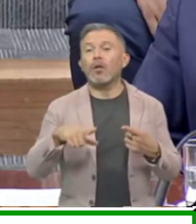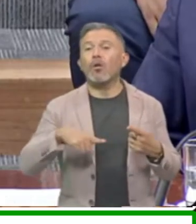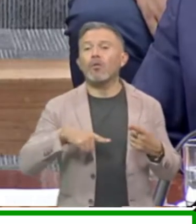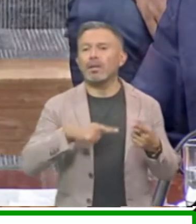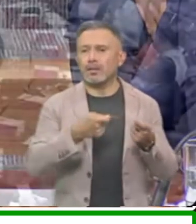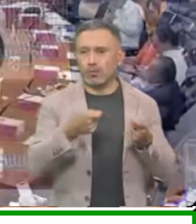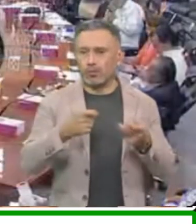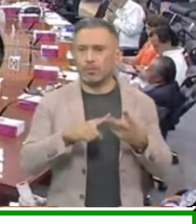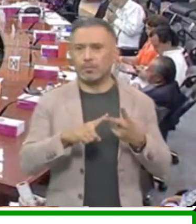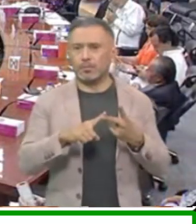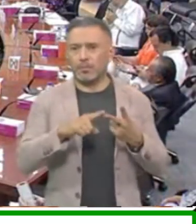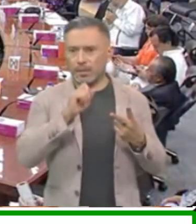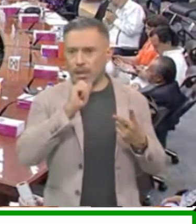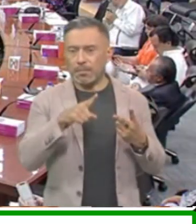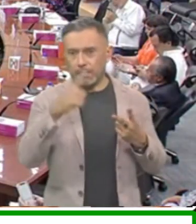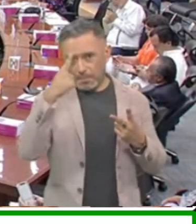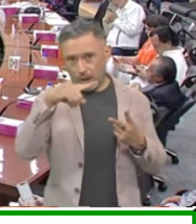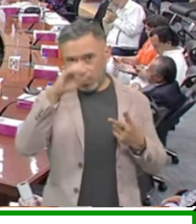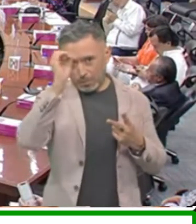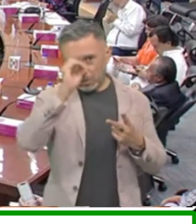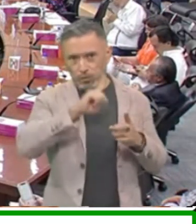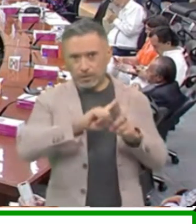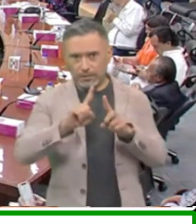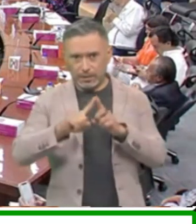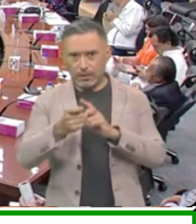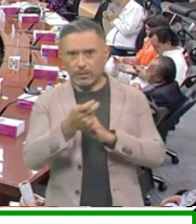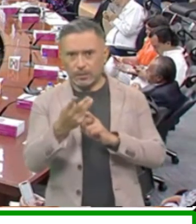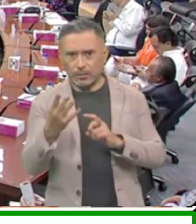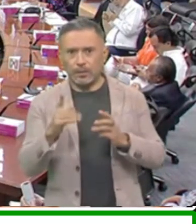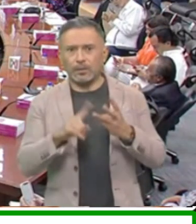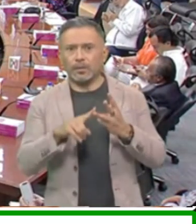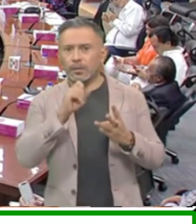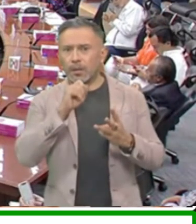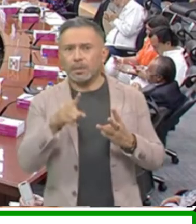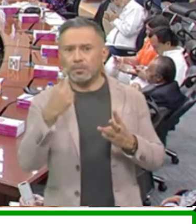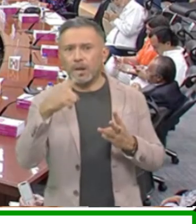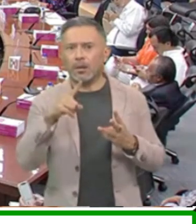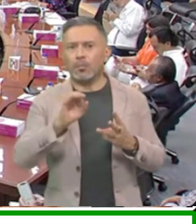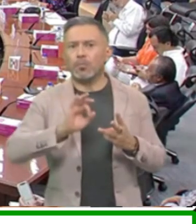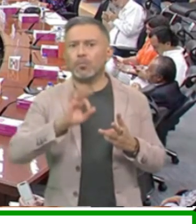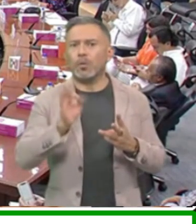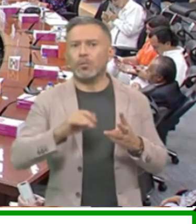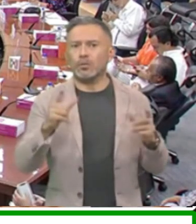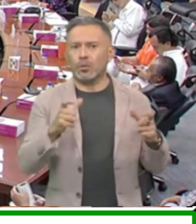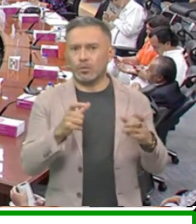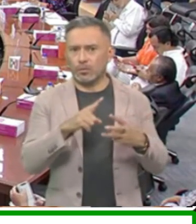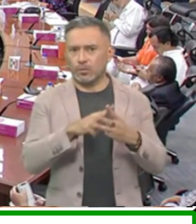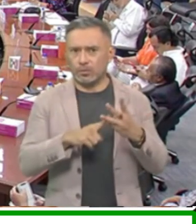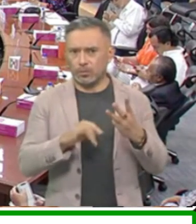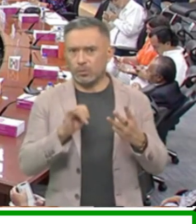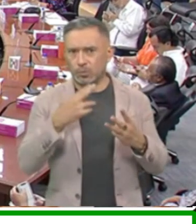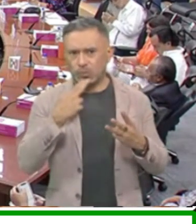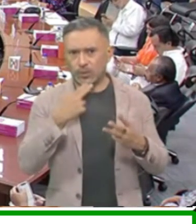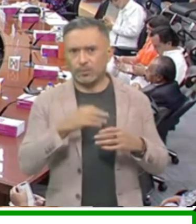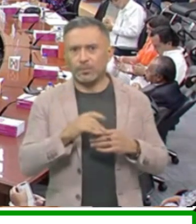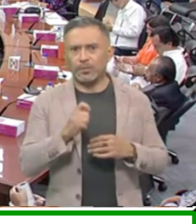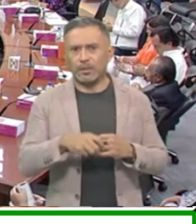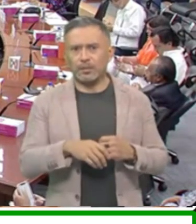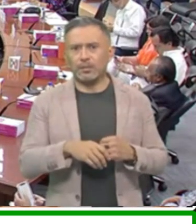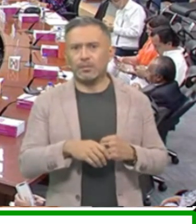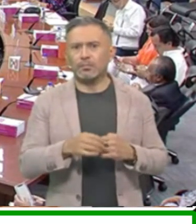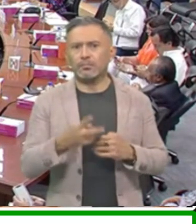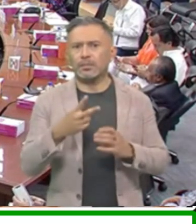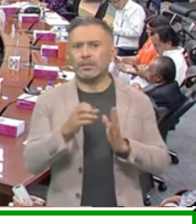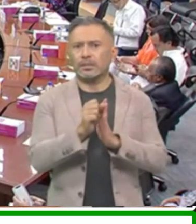pero también fue usado para la pluralidad y también fue usado para la proporcionalidad. Es decir, la convivencia de los dos